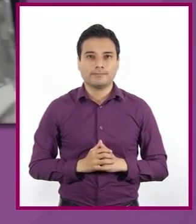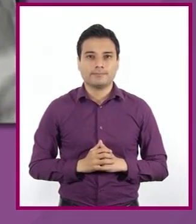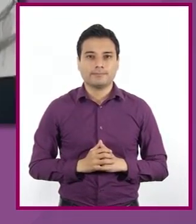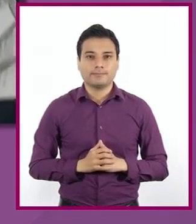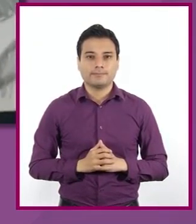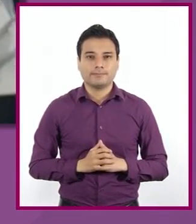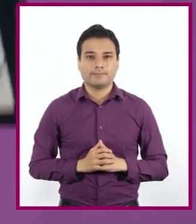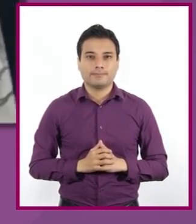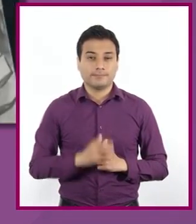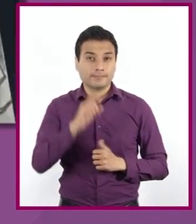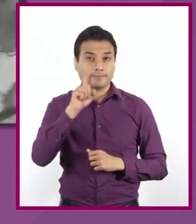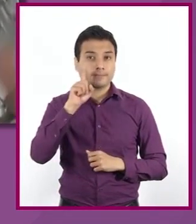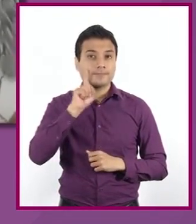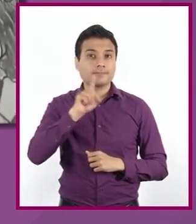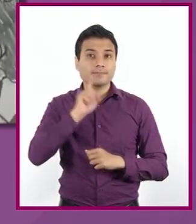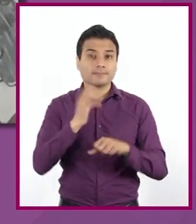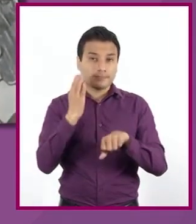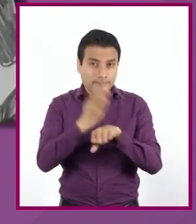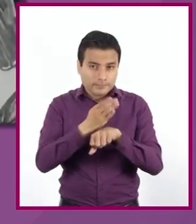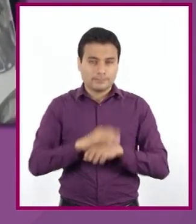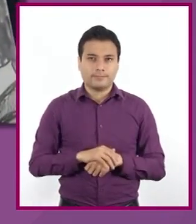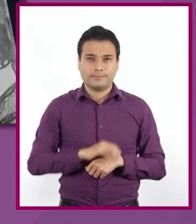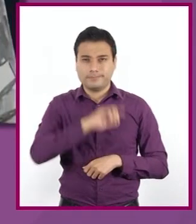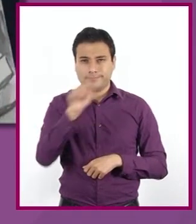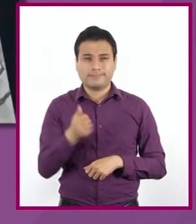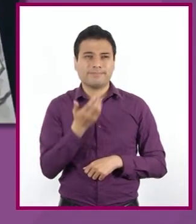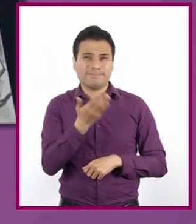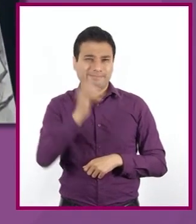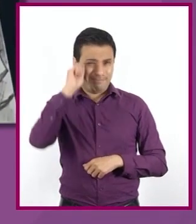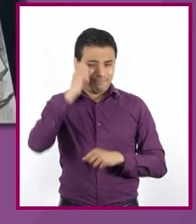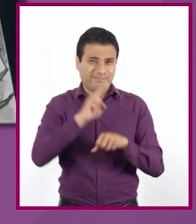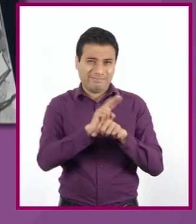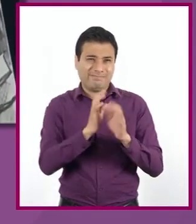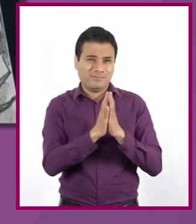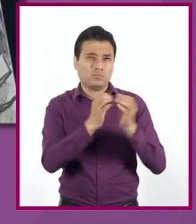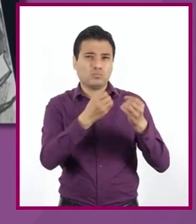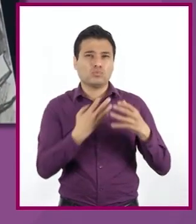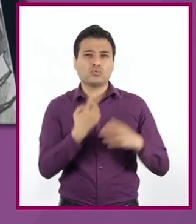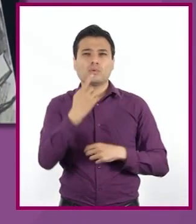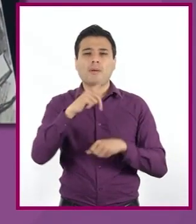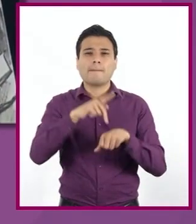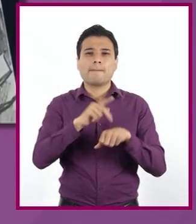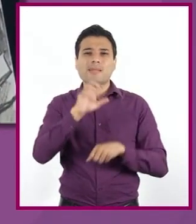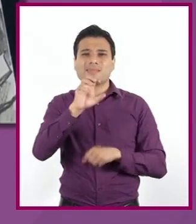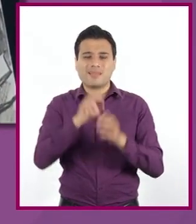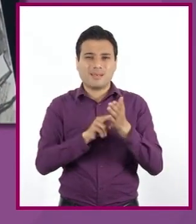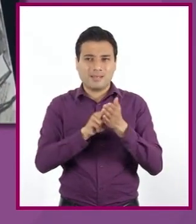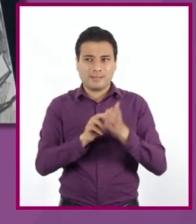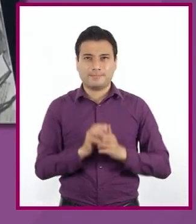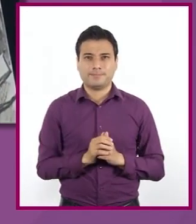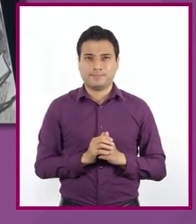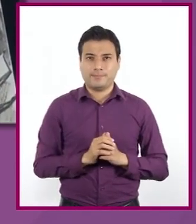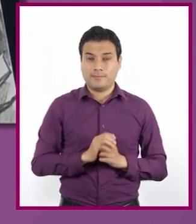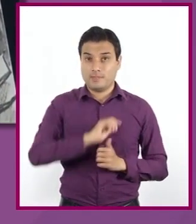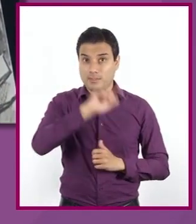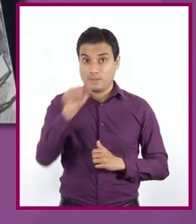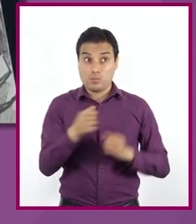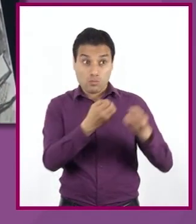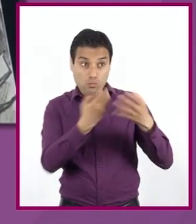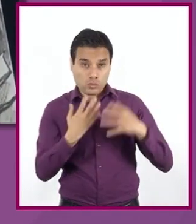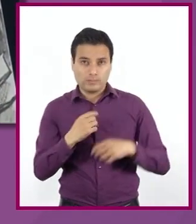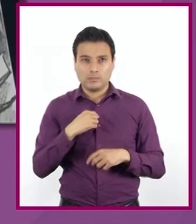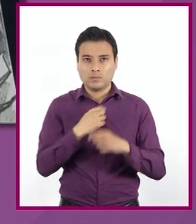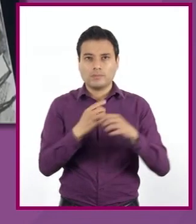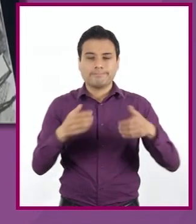Ya condenada, le pide al carcelero que le regale un trozo de carbón. Cuando lo obtiene, se pone a